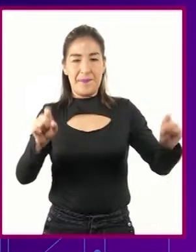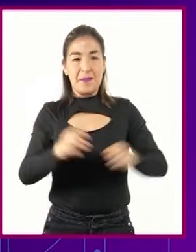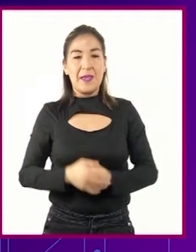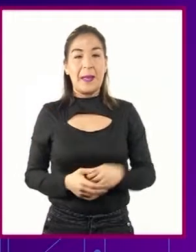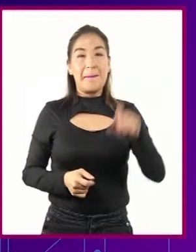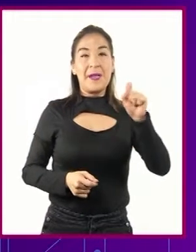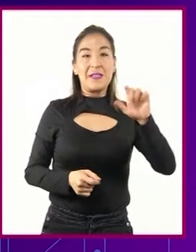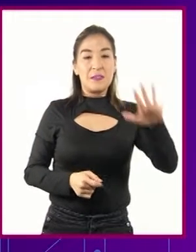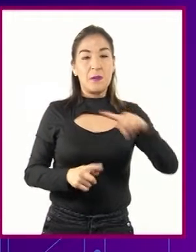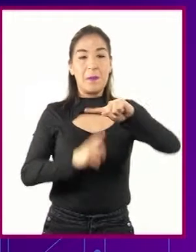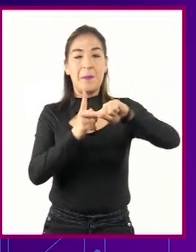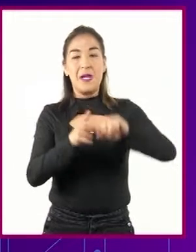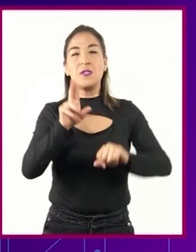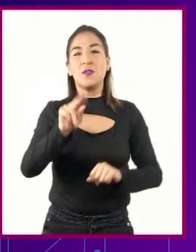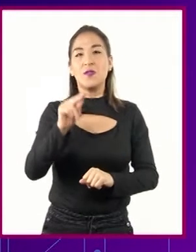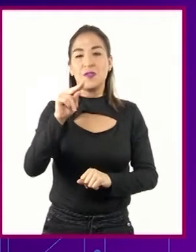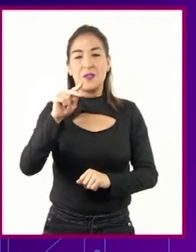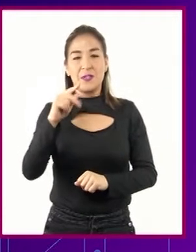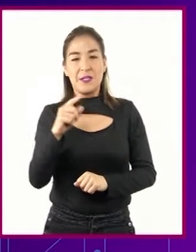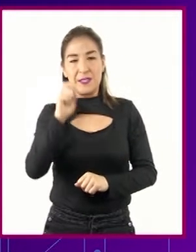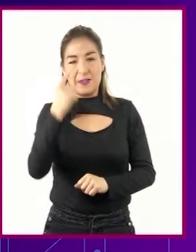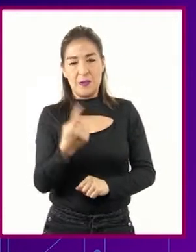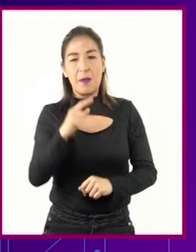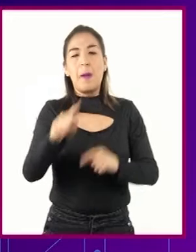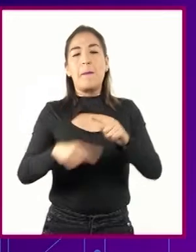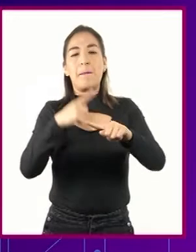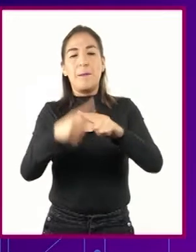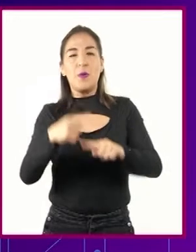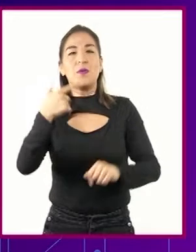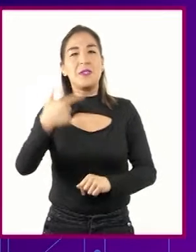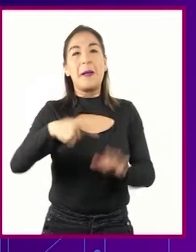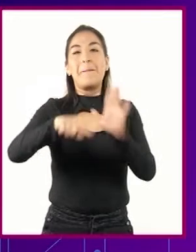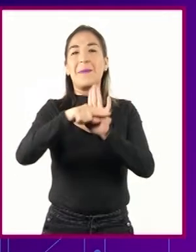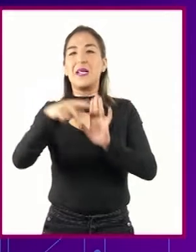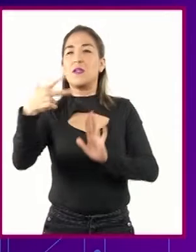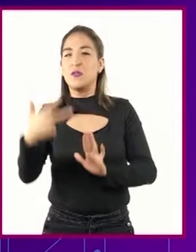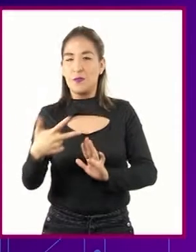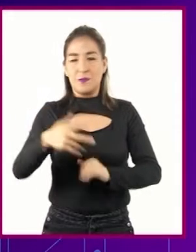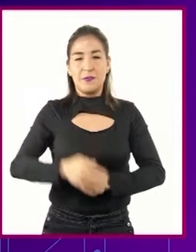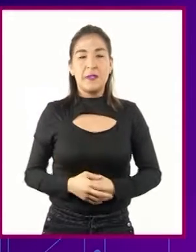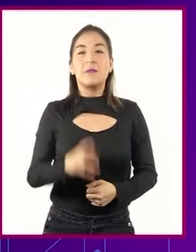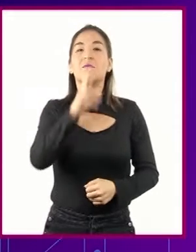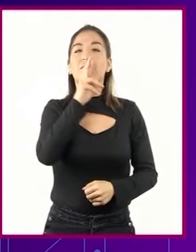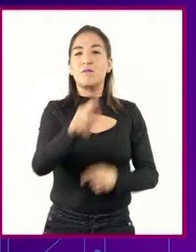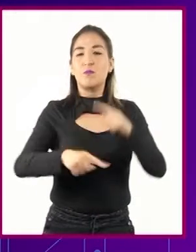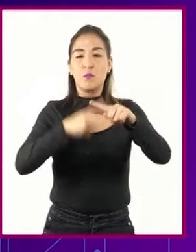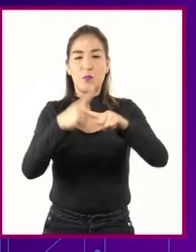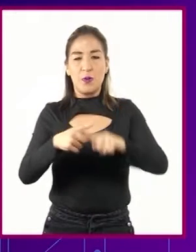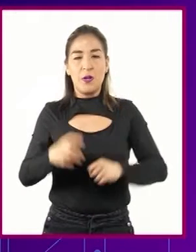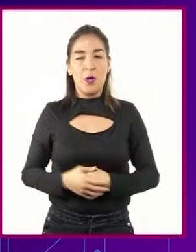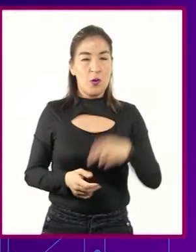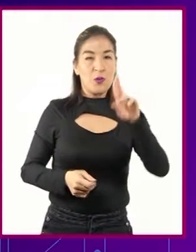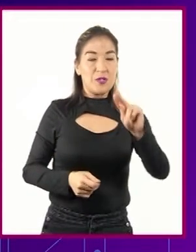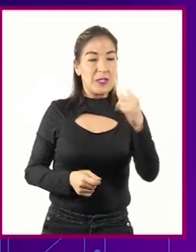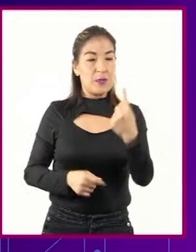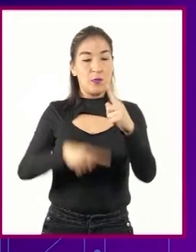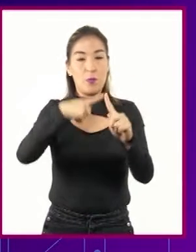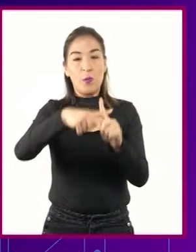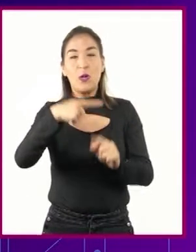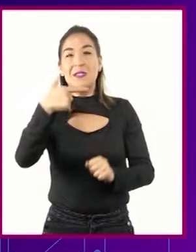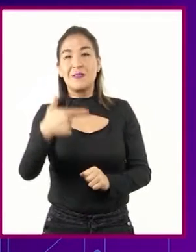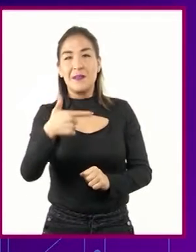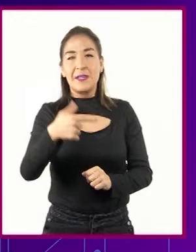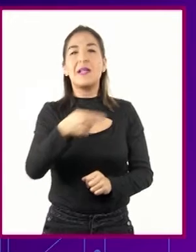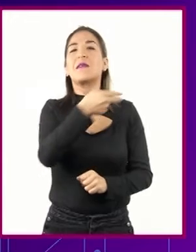más 80 y 1 por 7, menos 8. Enseguida debemos resolver la multiplicación 81 por 7, igual